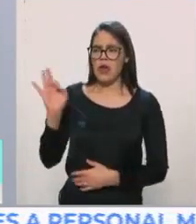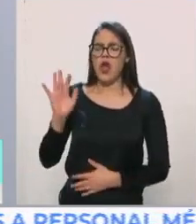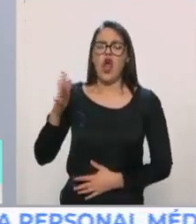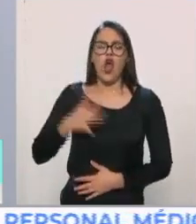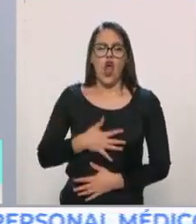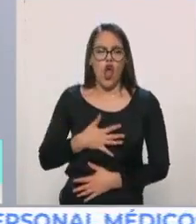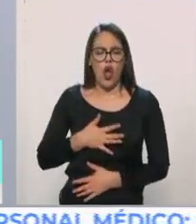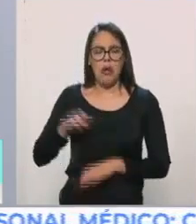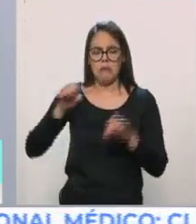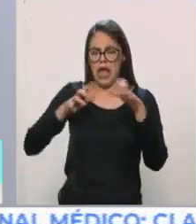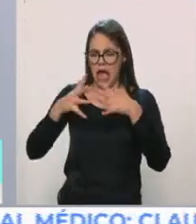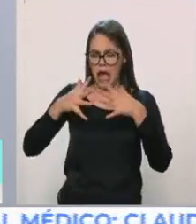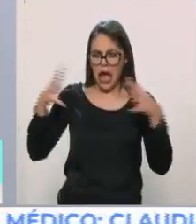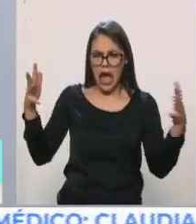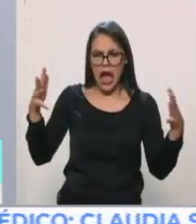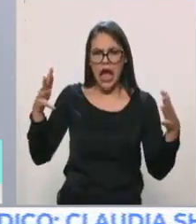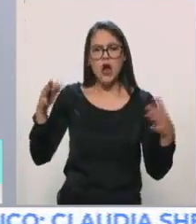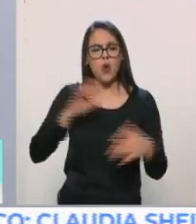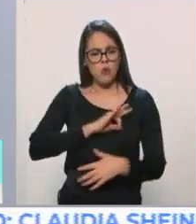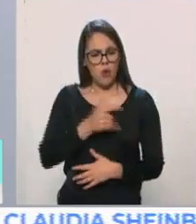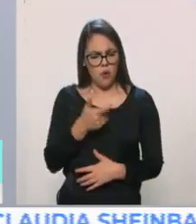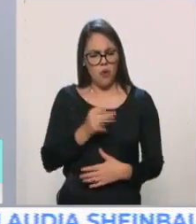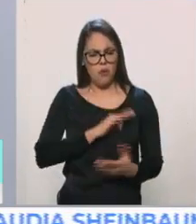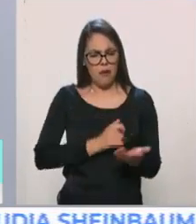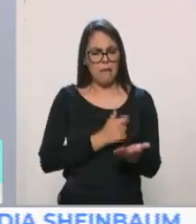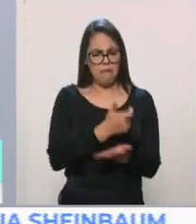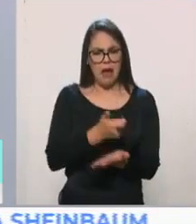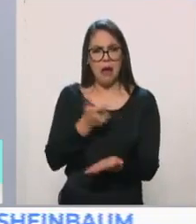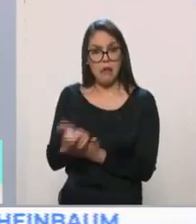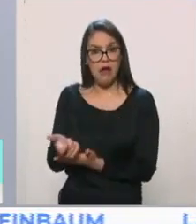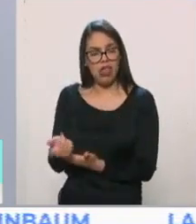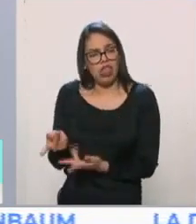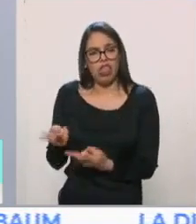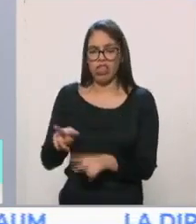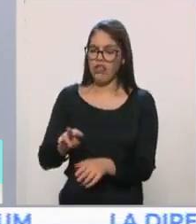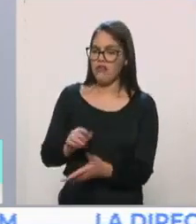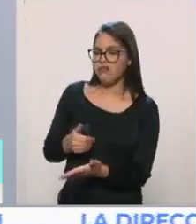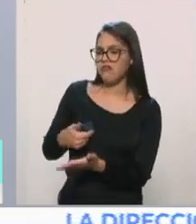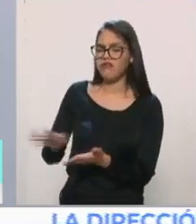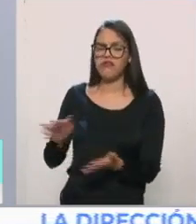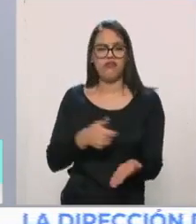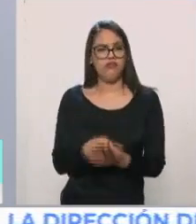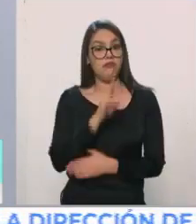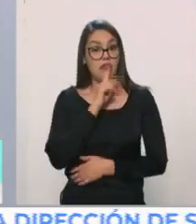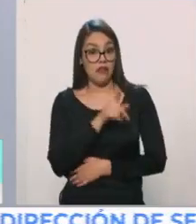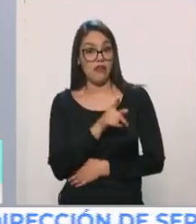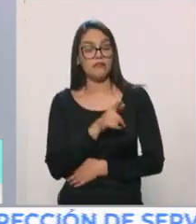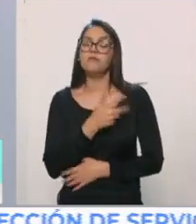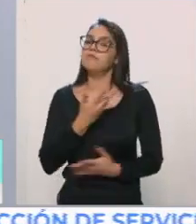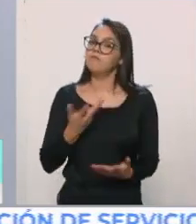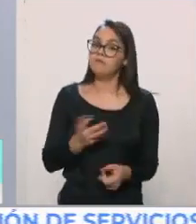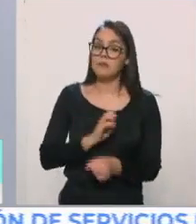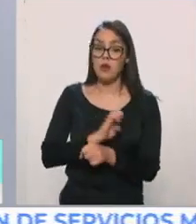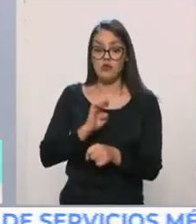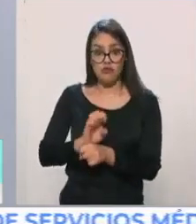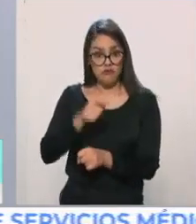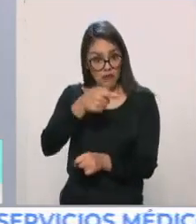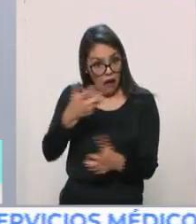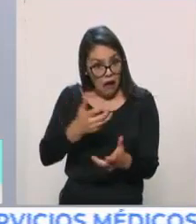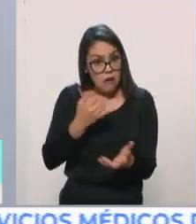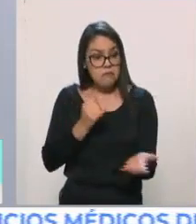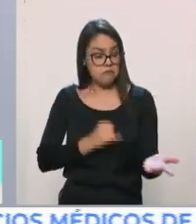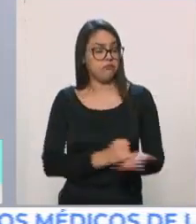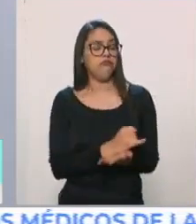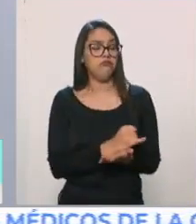trabajador y está despidiendo a sus trabajadores, podríamos considerar, por ejemplo, pues que ya no se van a poder poner más de esos negocios en la